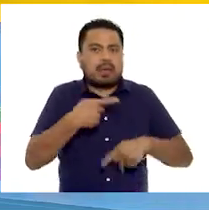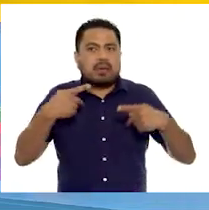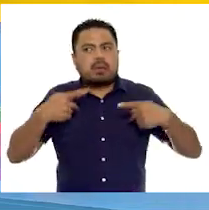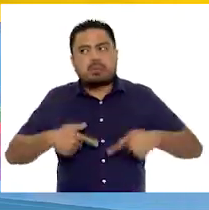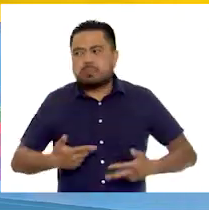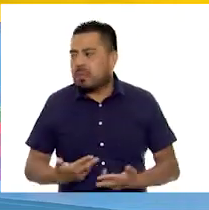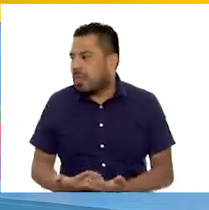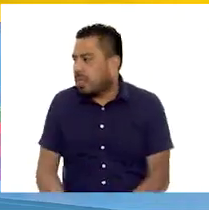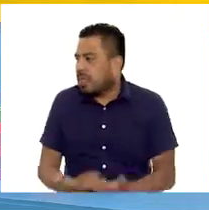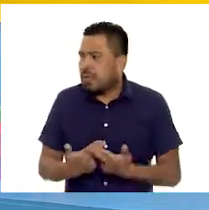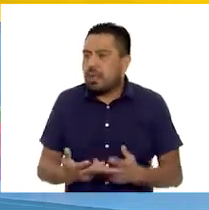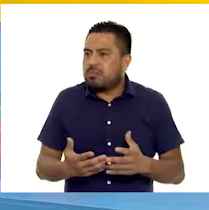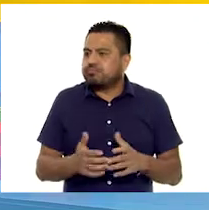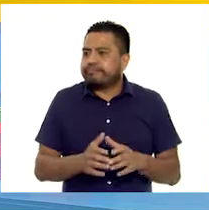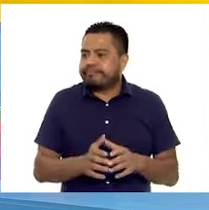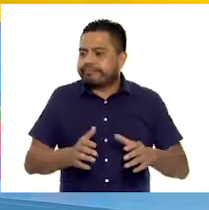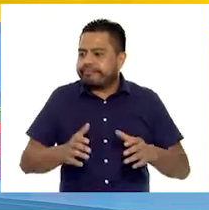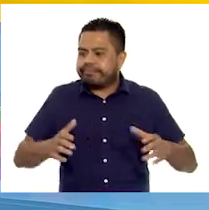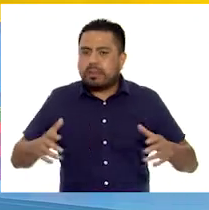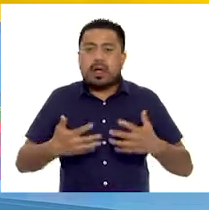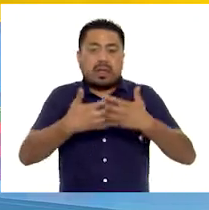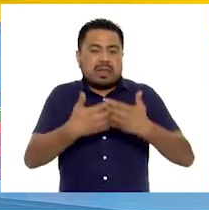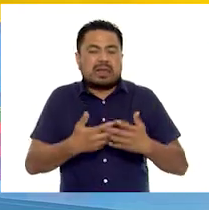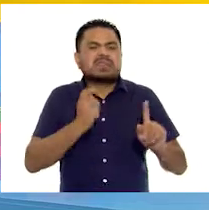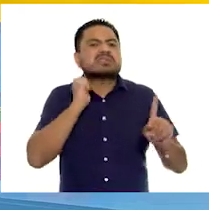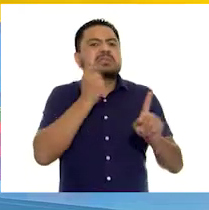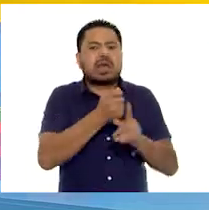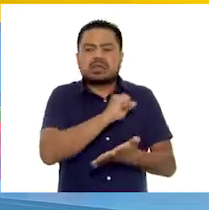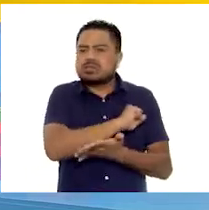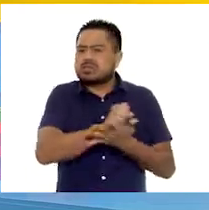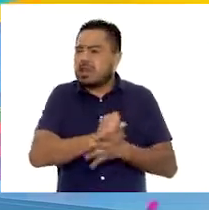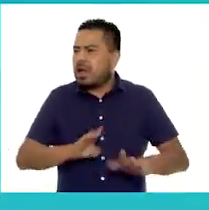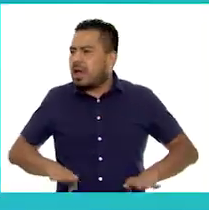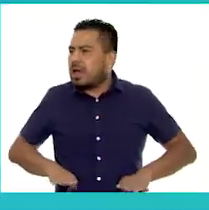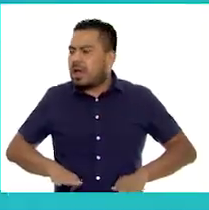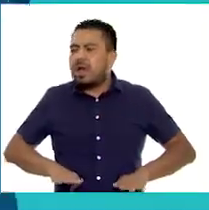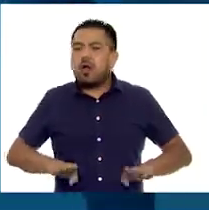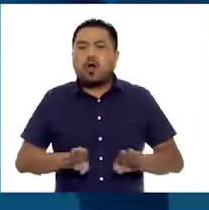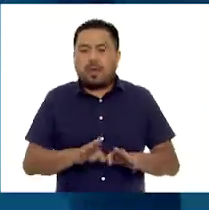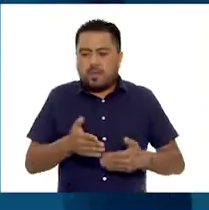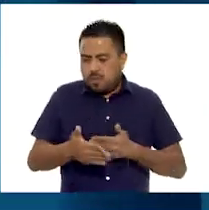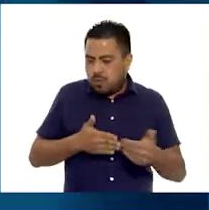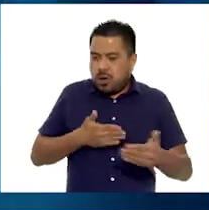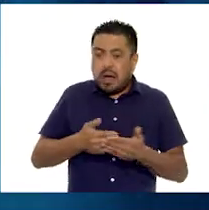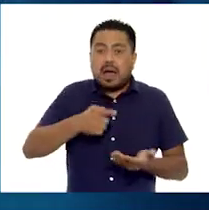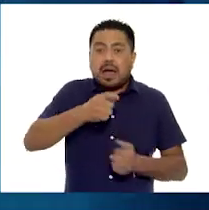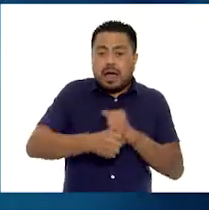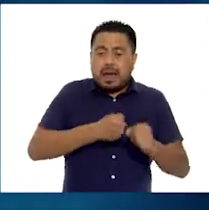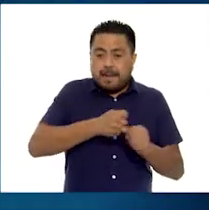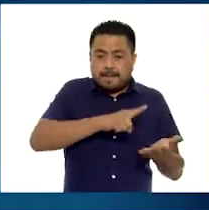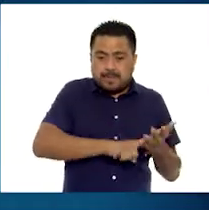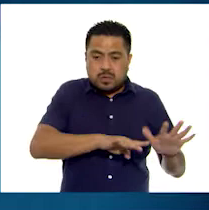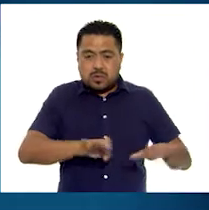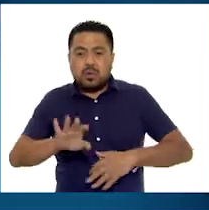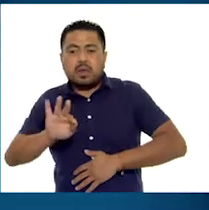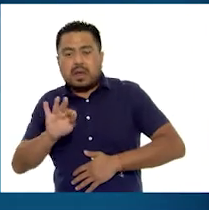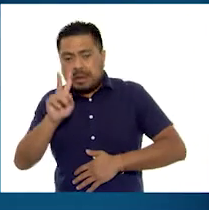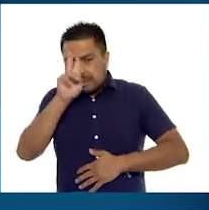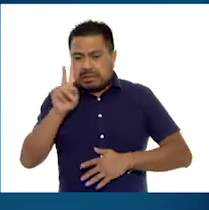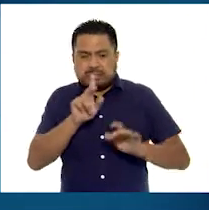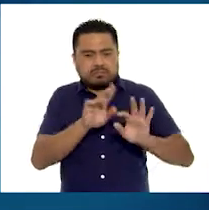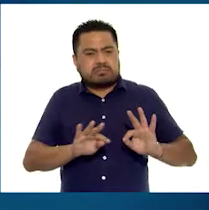la industria era sinónimo de modernidad así que a partir de 1940 una prioridad de los gobiernos